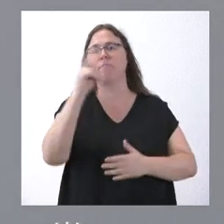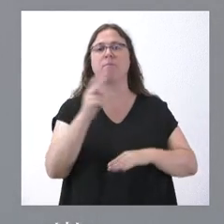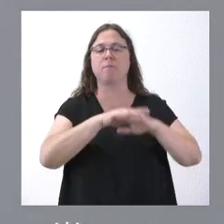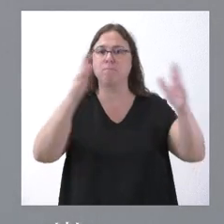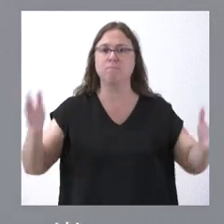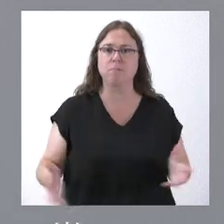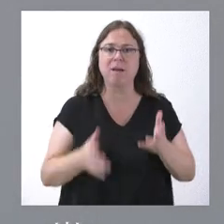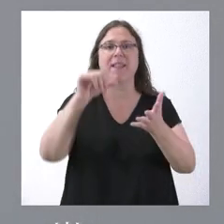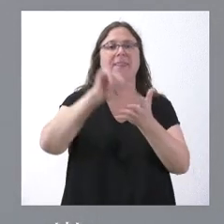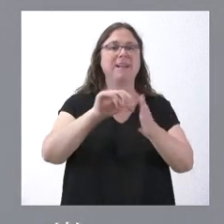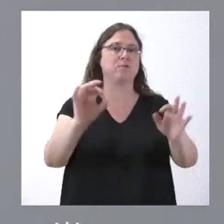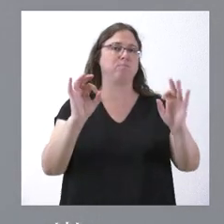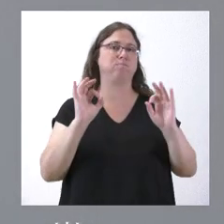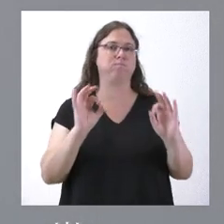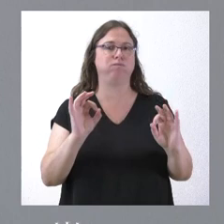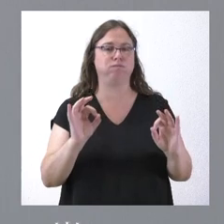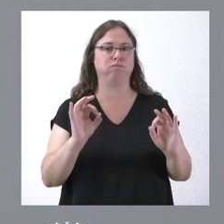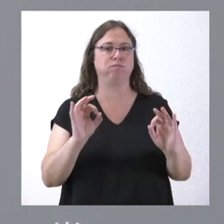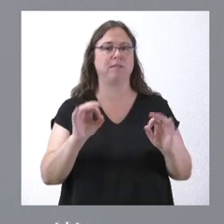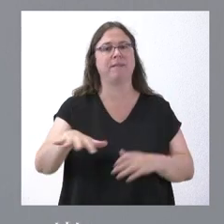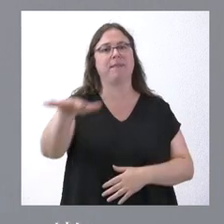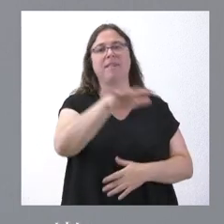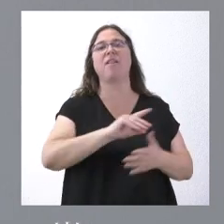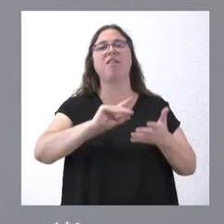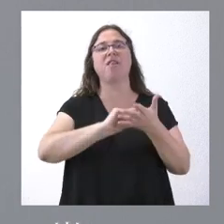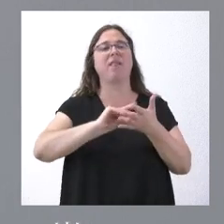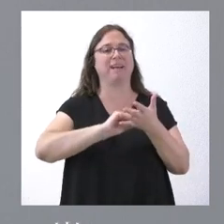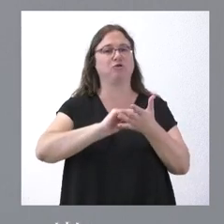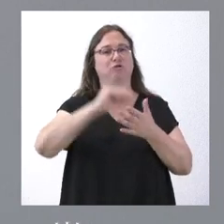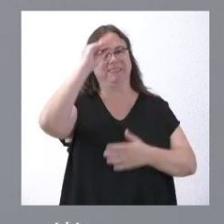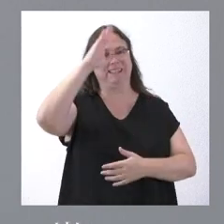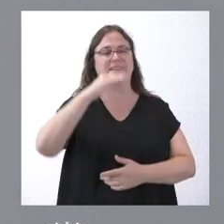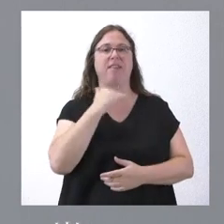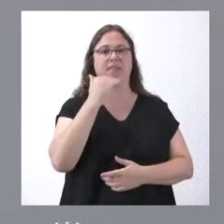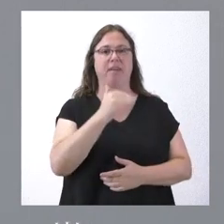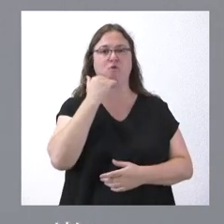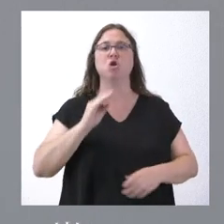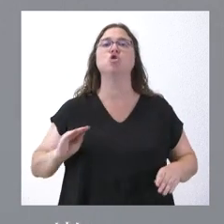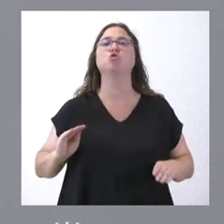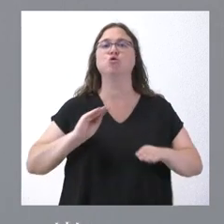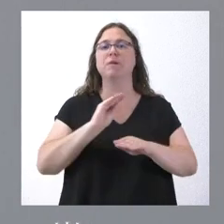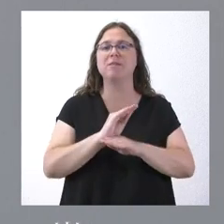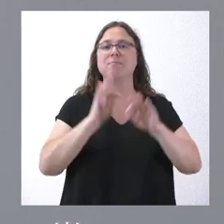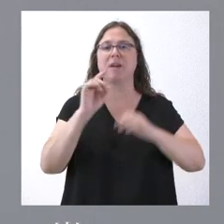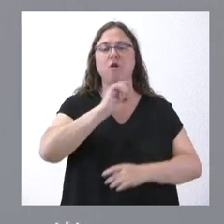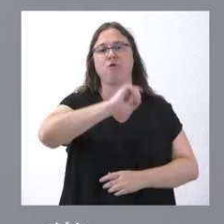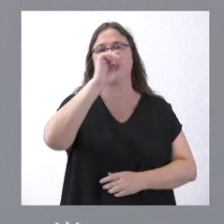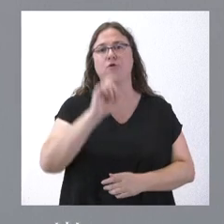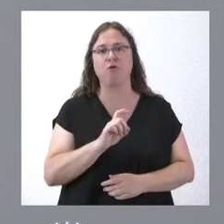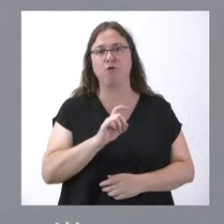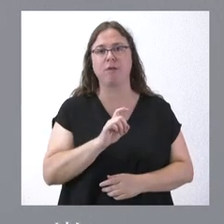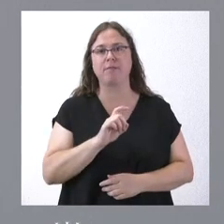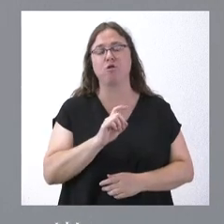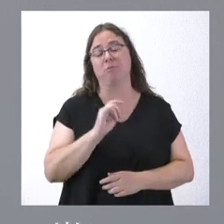el Centro de Especialización en Espacio de Datos Inteligentes en Zamora. Es una subvención a la Fundación Air